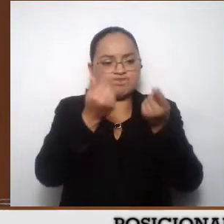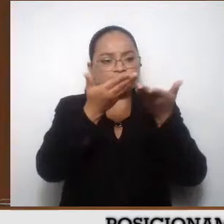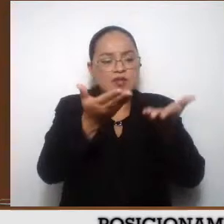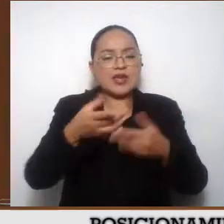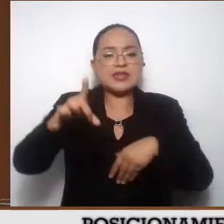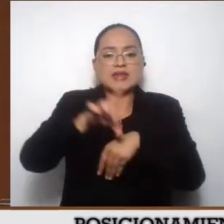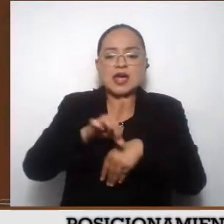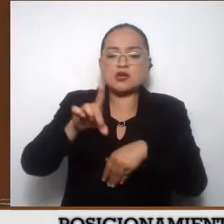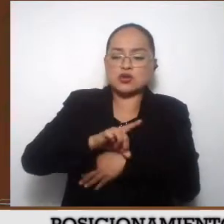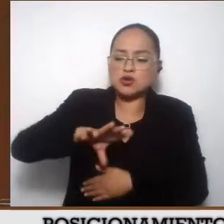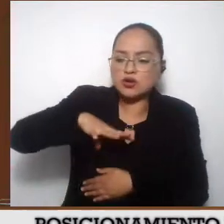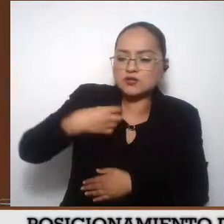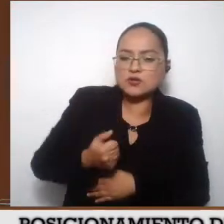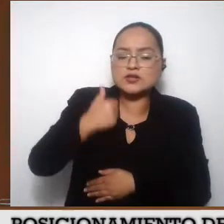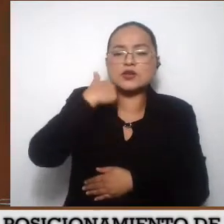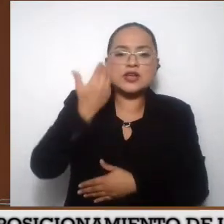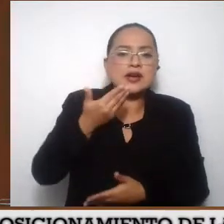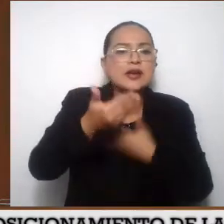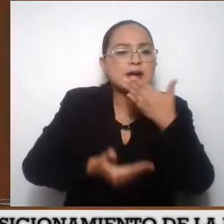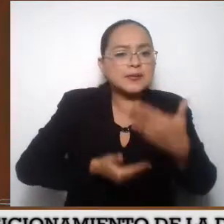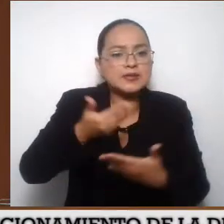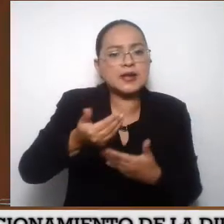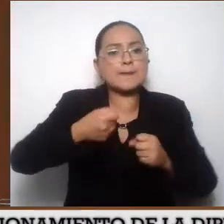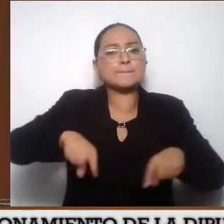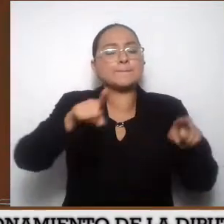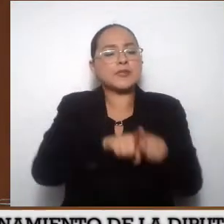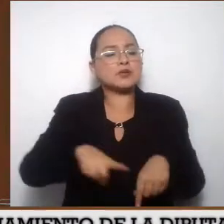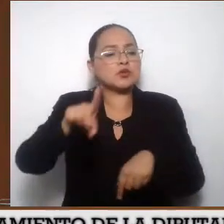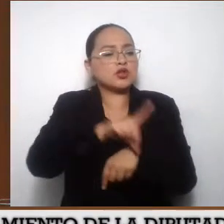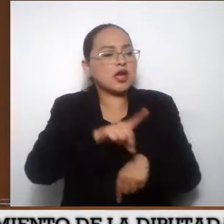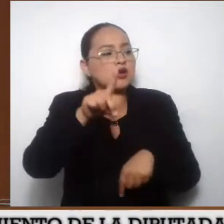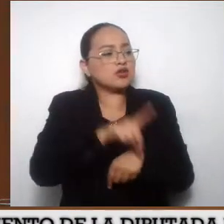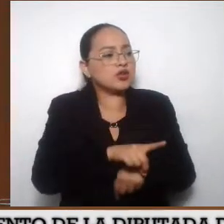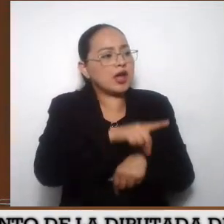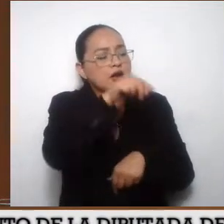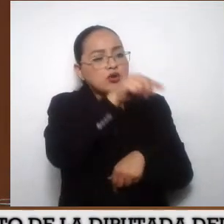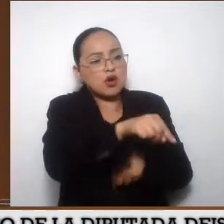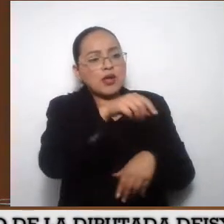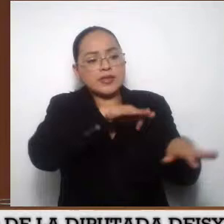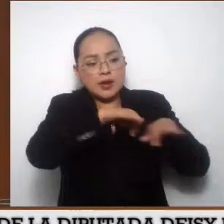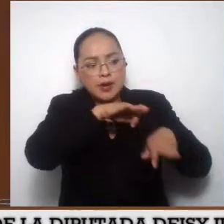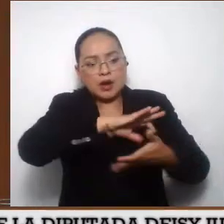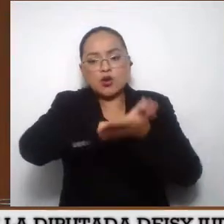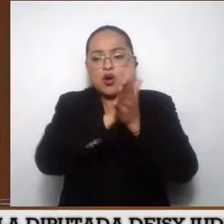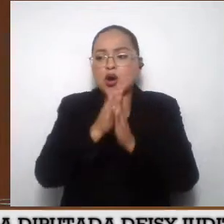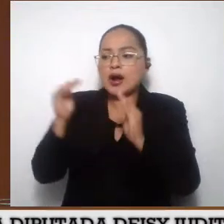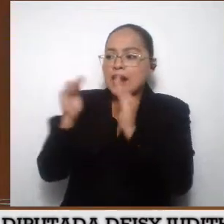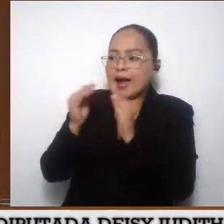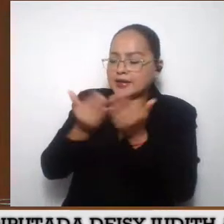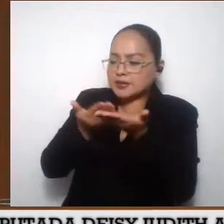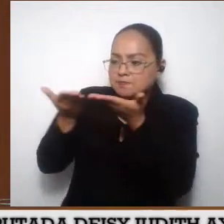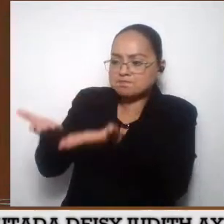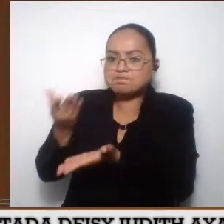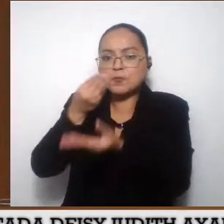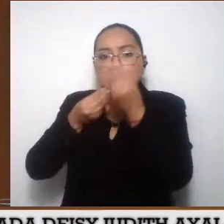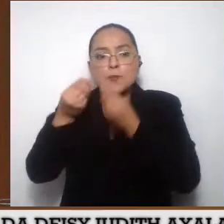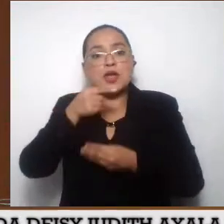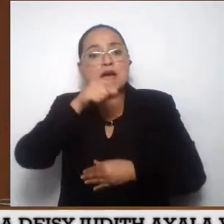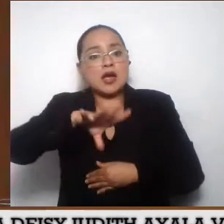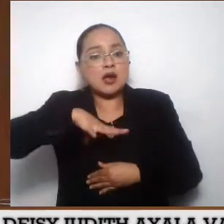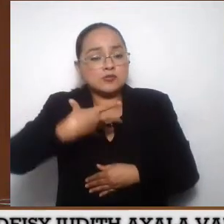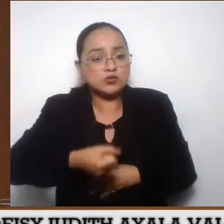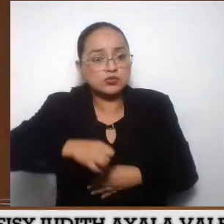salir adelante, que llevan el pan de cada día a sus casas, que son luchadores incansables, en ocasiones